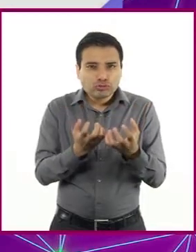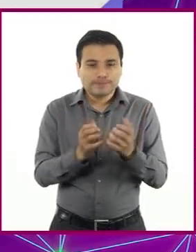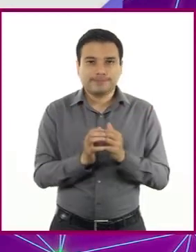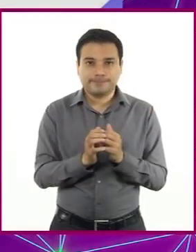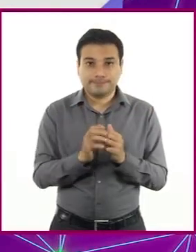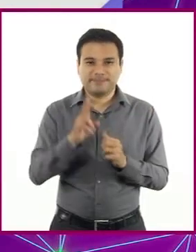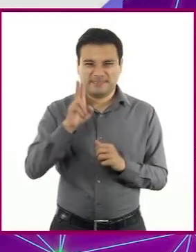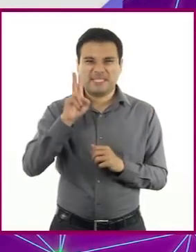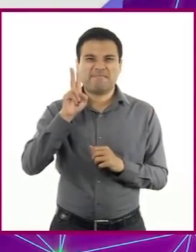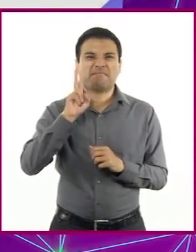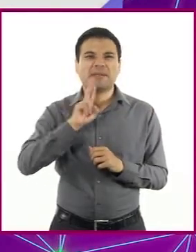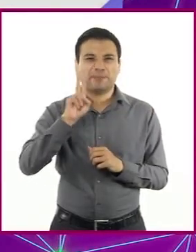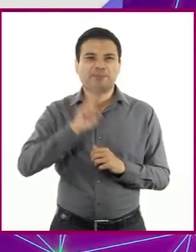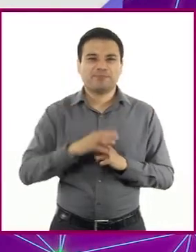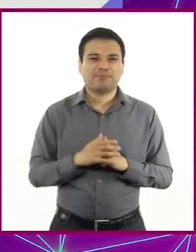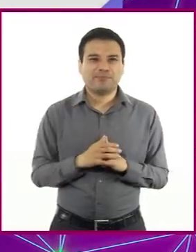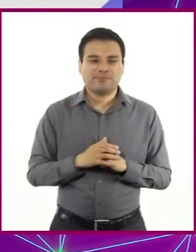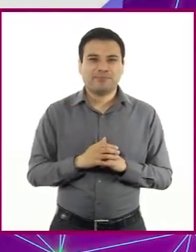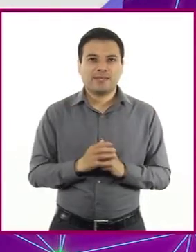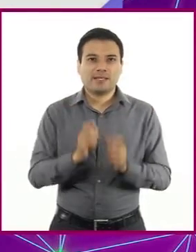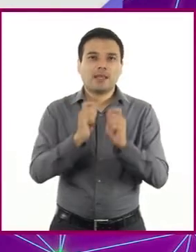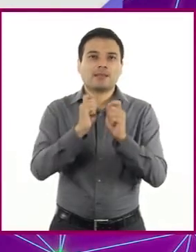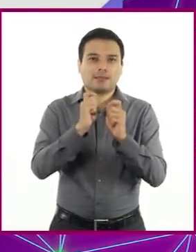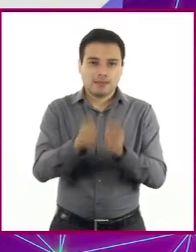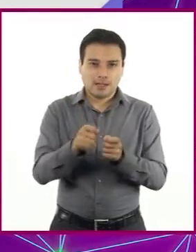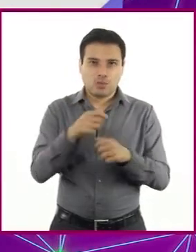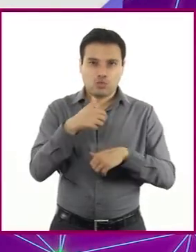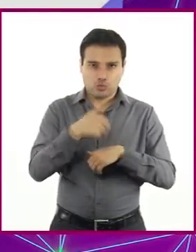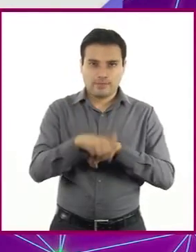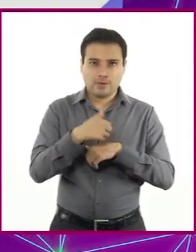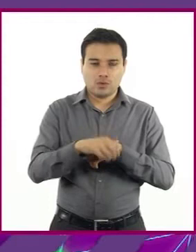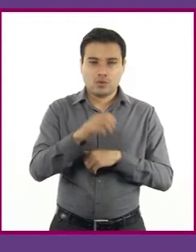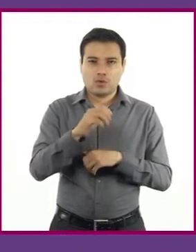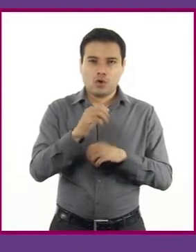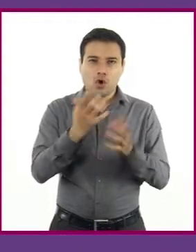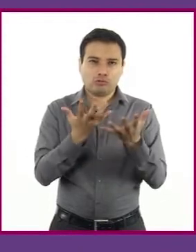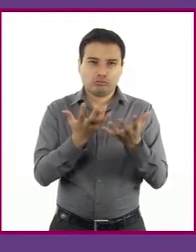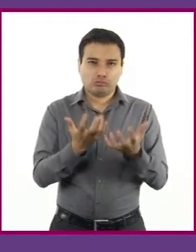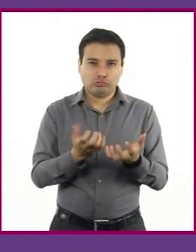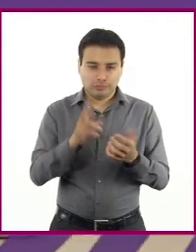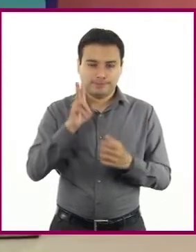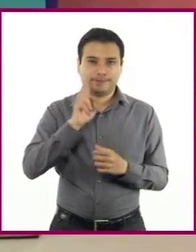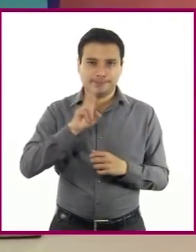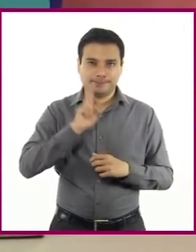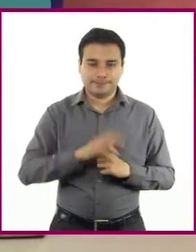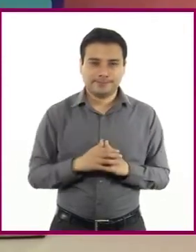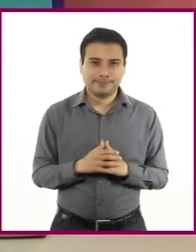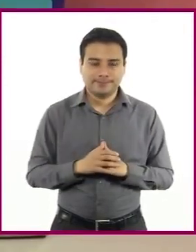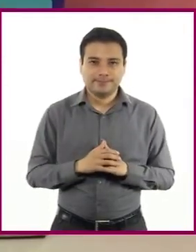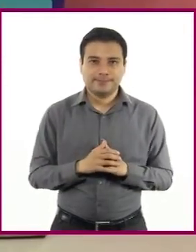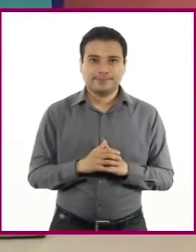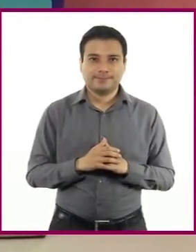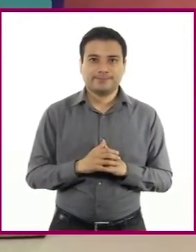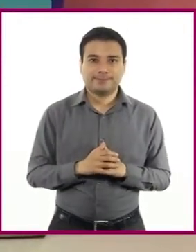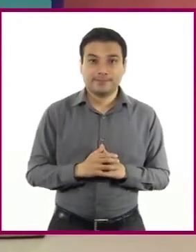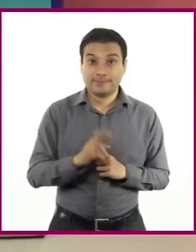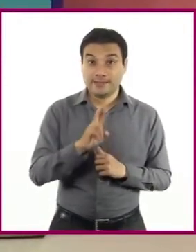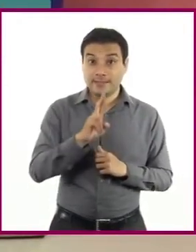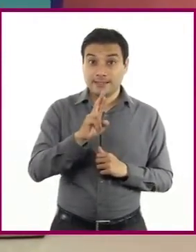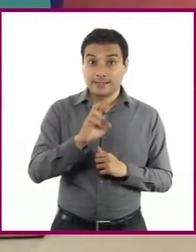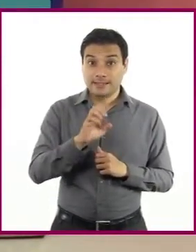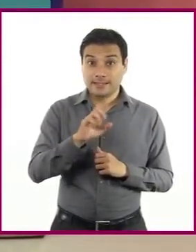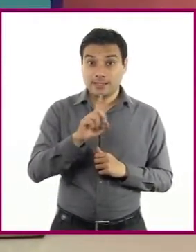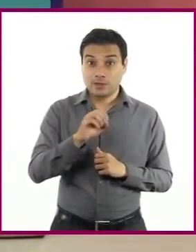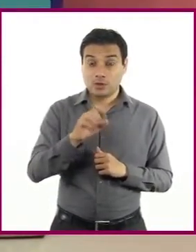juntos asignemos el número de oxidación de cada elemento. En esencia, las reacciones redox implican